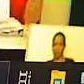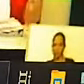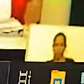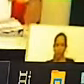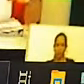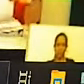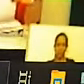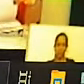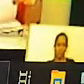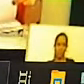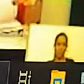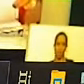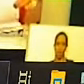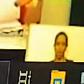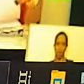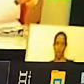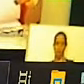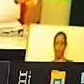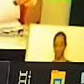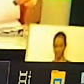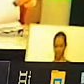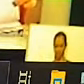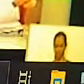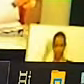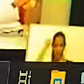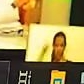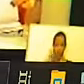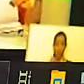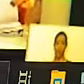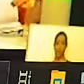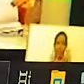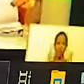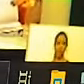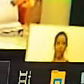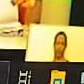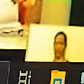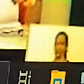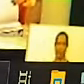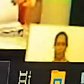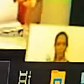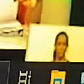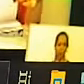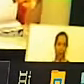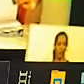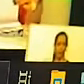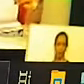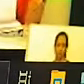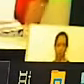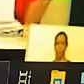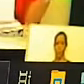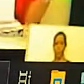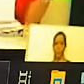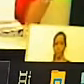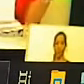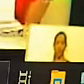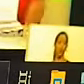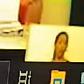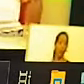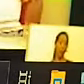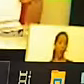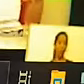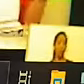sigo sosteniendo mi tesis de que Guaidó al final va a decir que no va a elecciones, porque lo otro sería, pues, yo